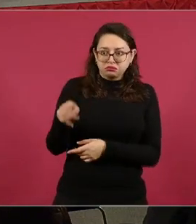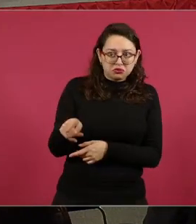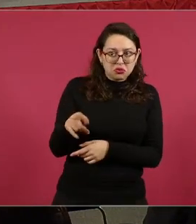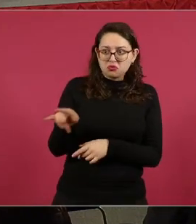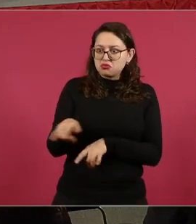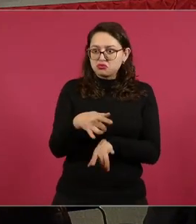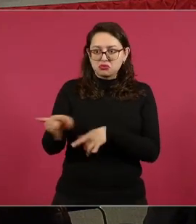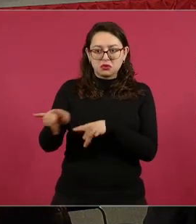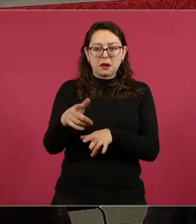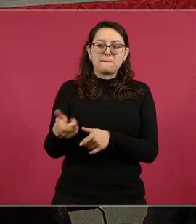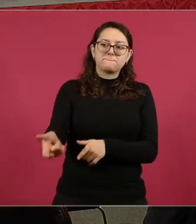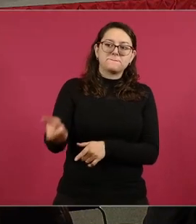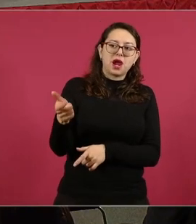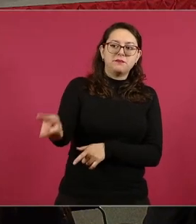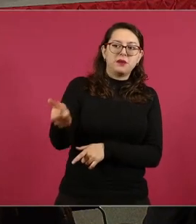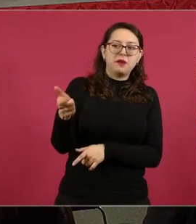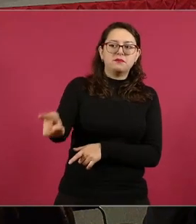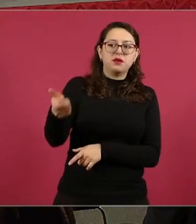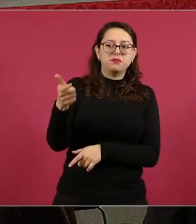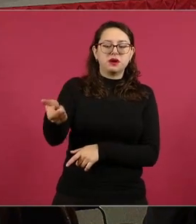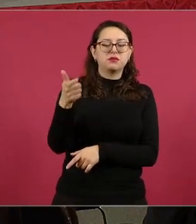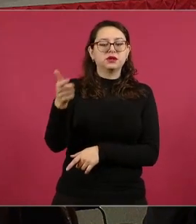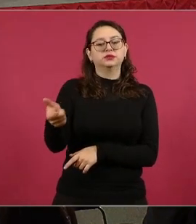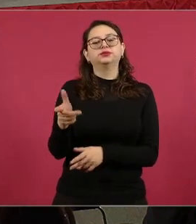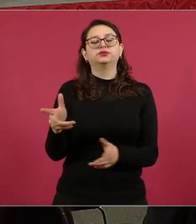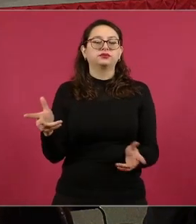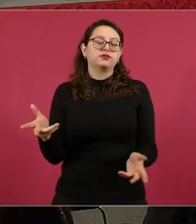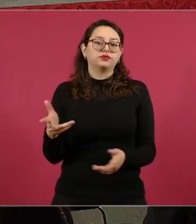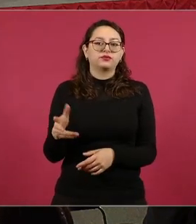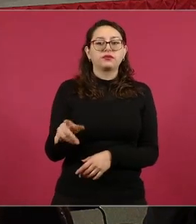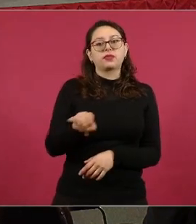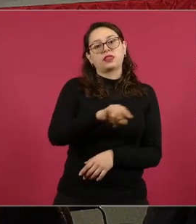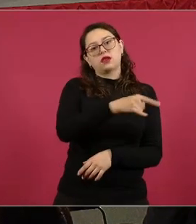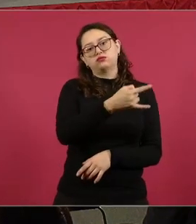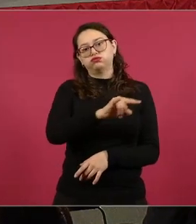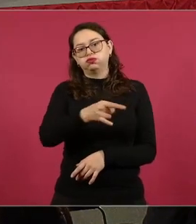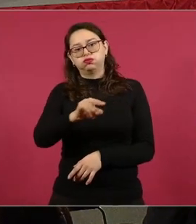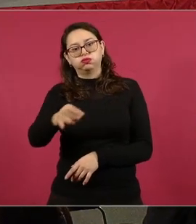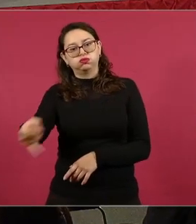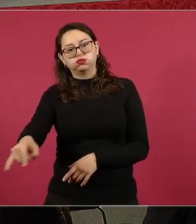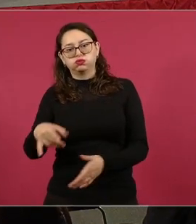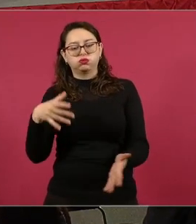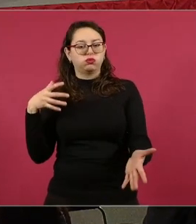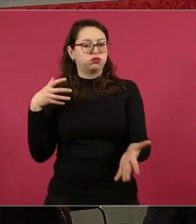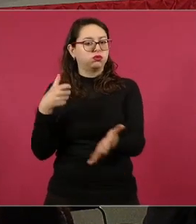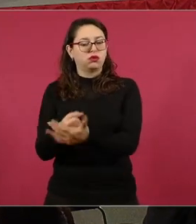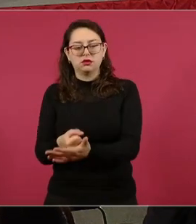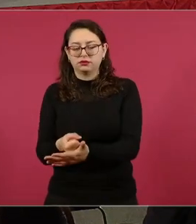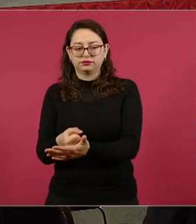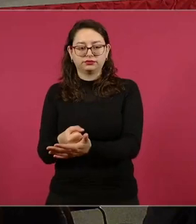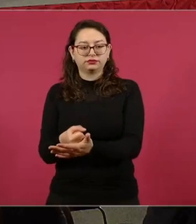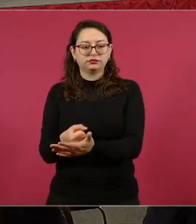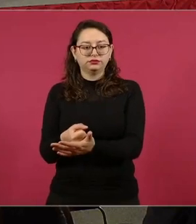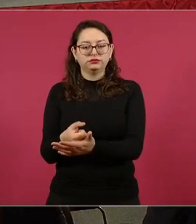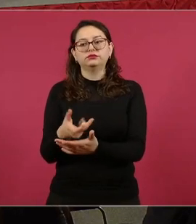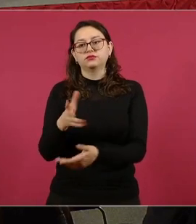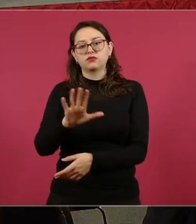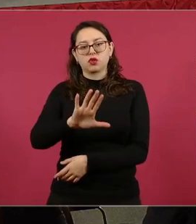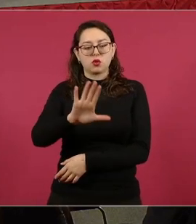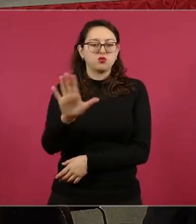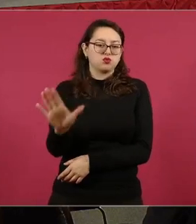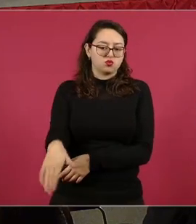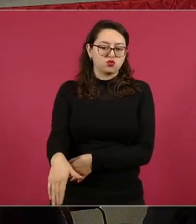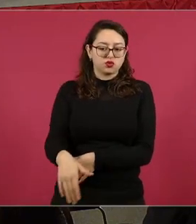la víctima e impactaron su unidad, provocando que perdiera el control y se estrellara contra un montículo de tierra, ocasionando